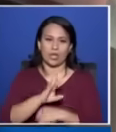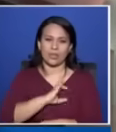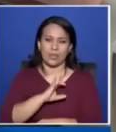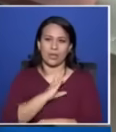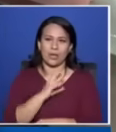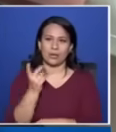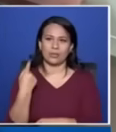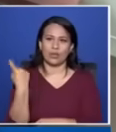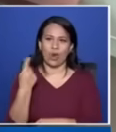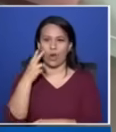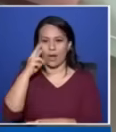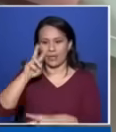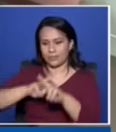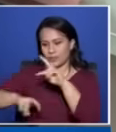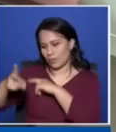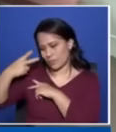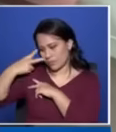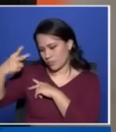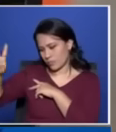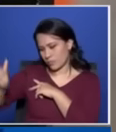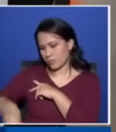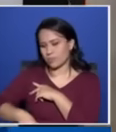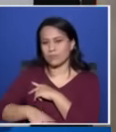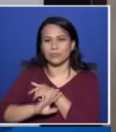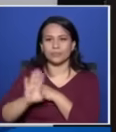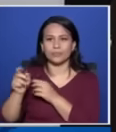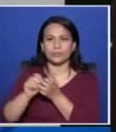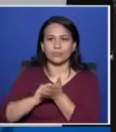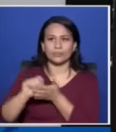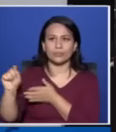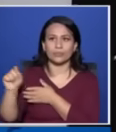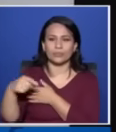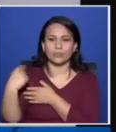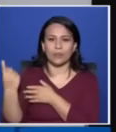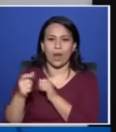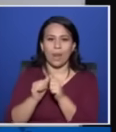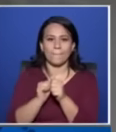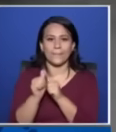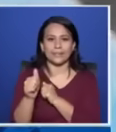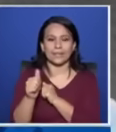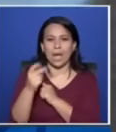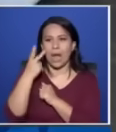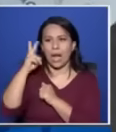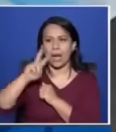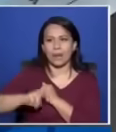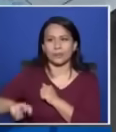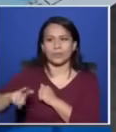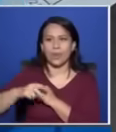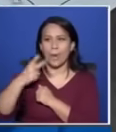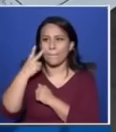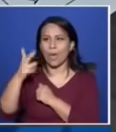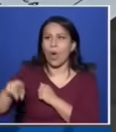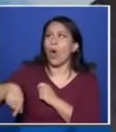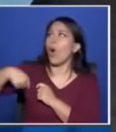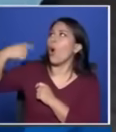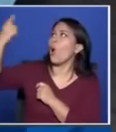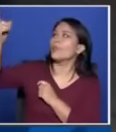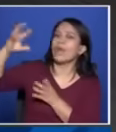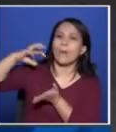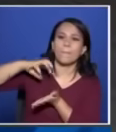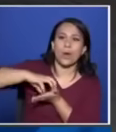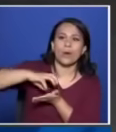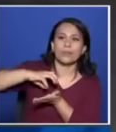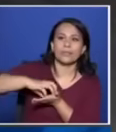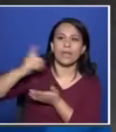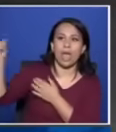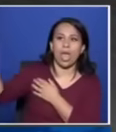días. Tal vez, ¿qué es lo que ocurriría si un vehículo que solo pasó la revisión vehicular en otro cantón, en otra provincia,